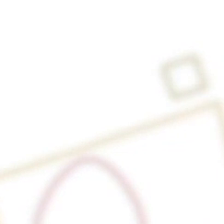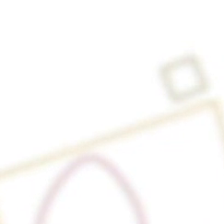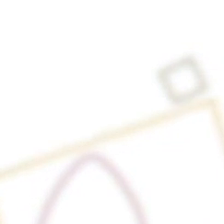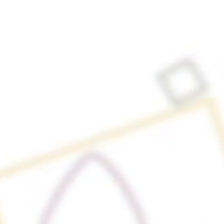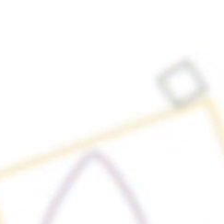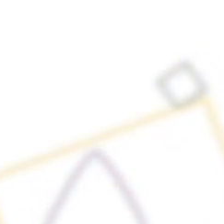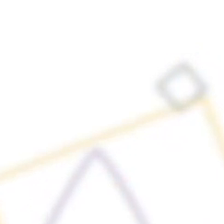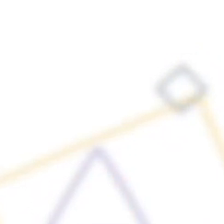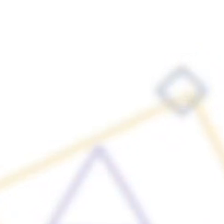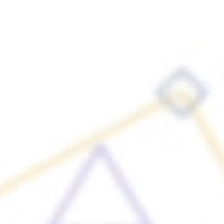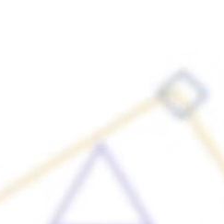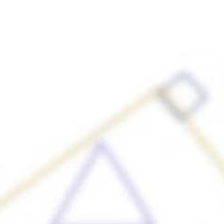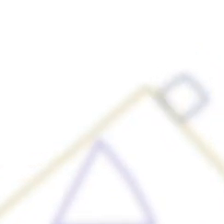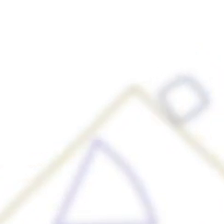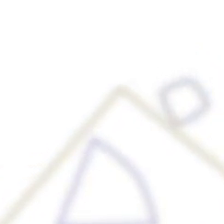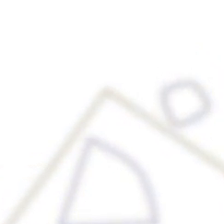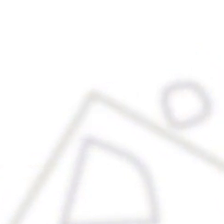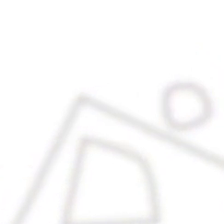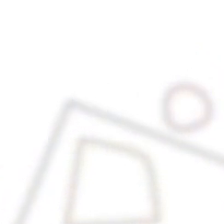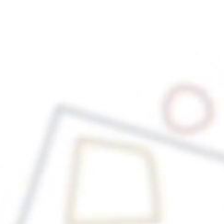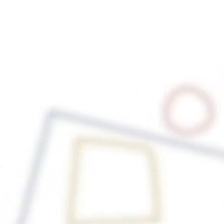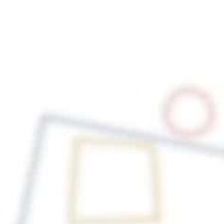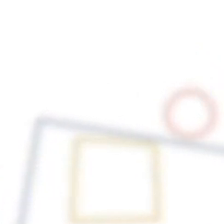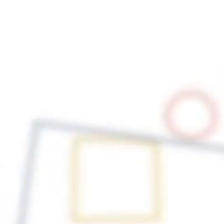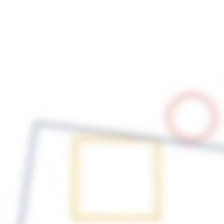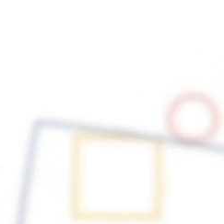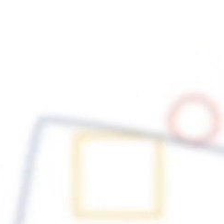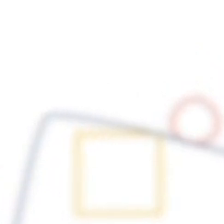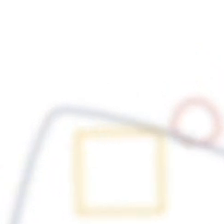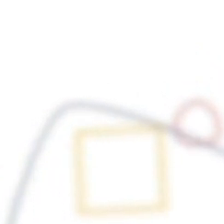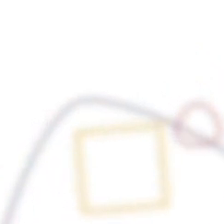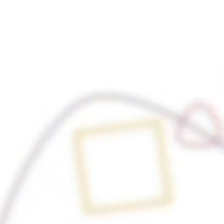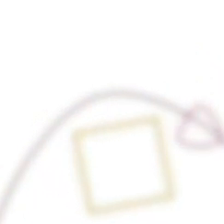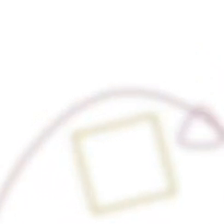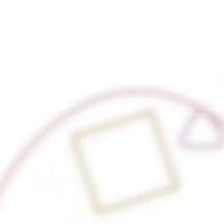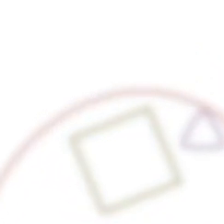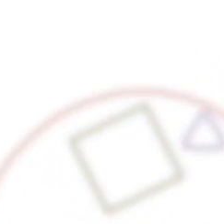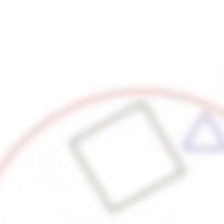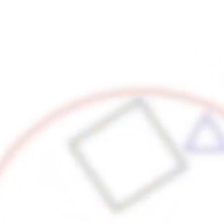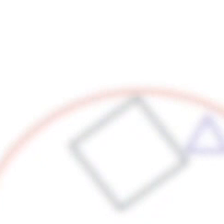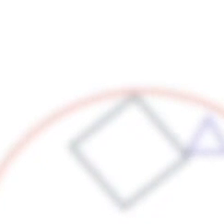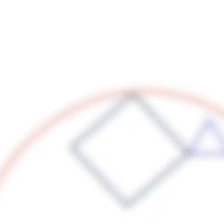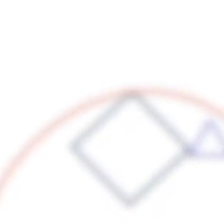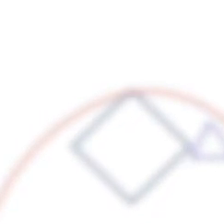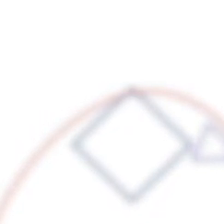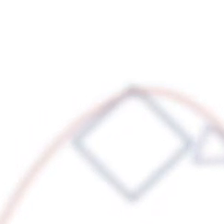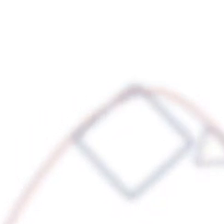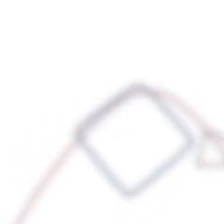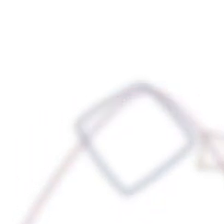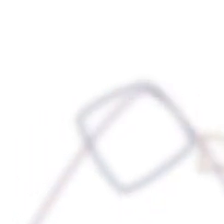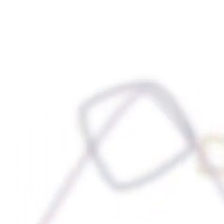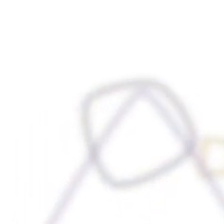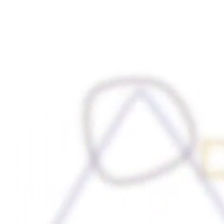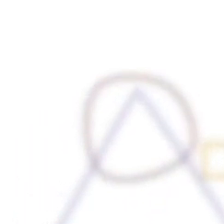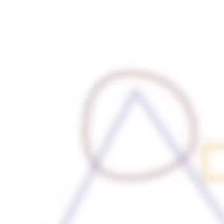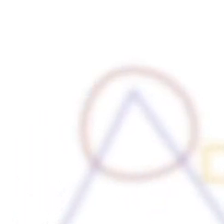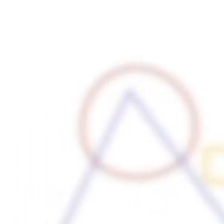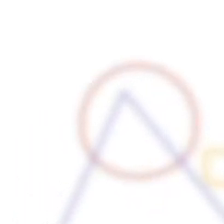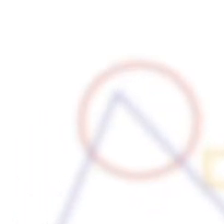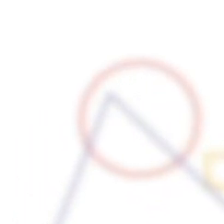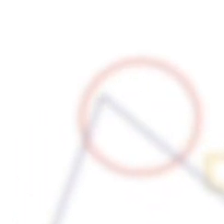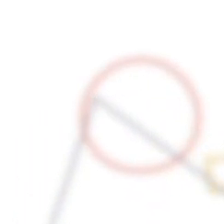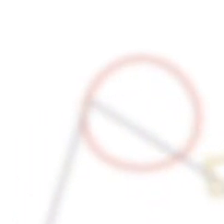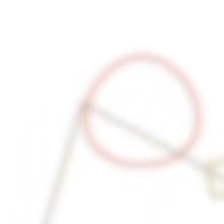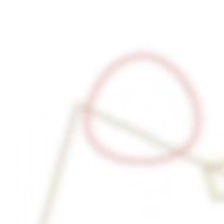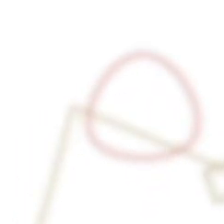caso, los términos que tiene la variable se llaman términos de primer grado. Es un nombre un poco largo. Te acostumbrarás a decirlo, no